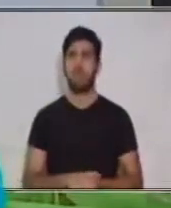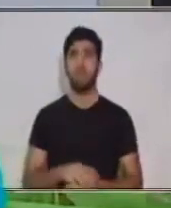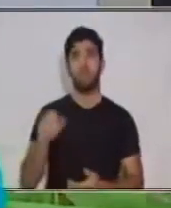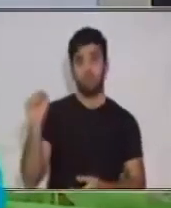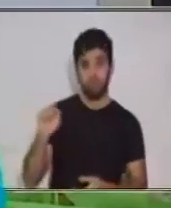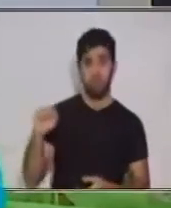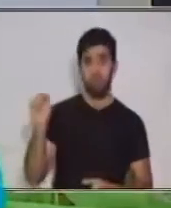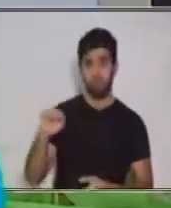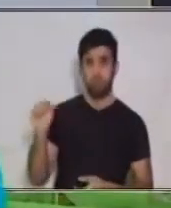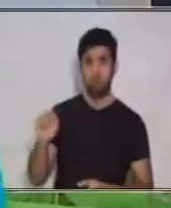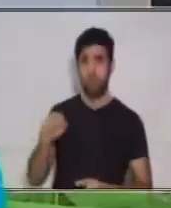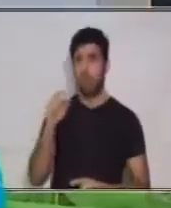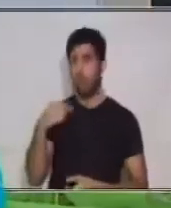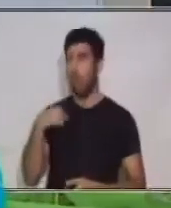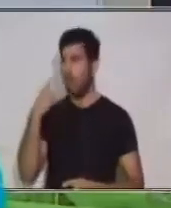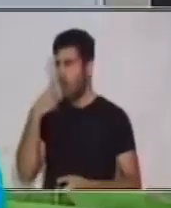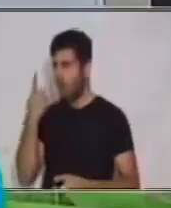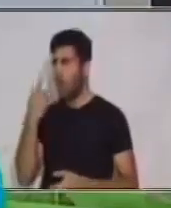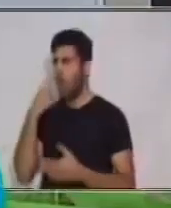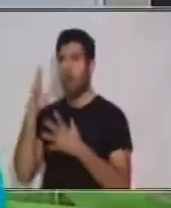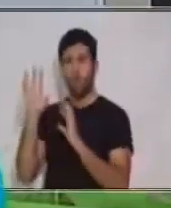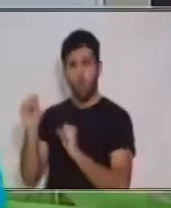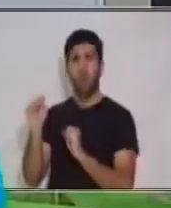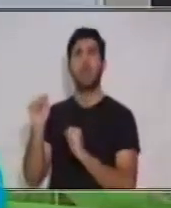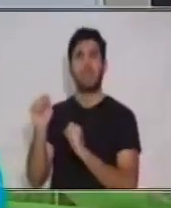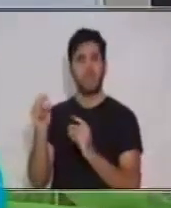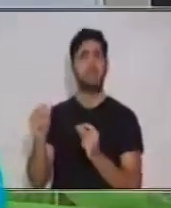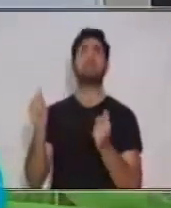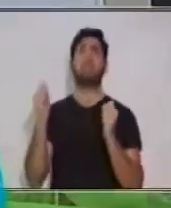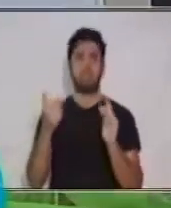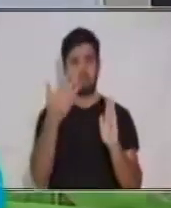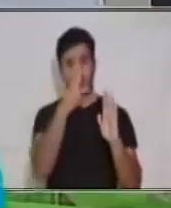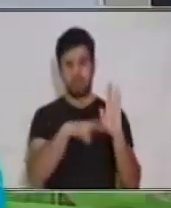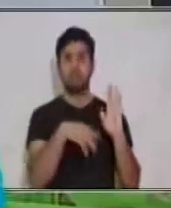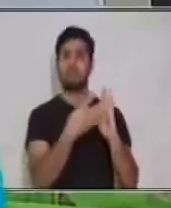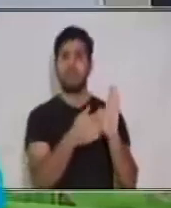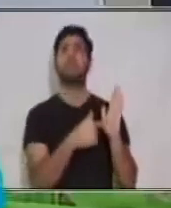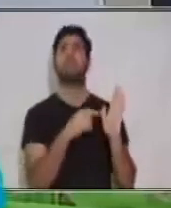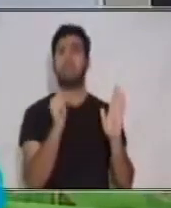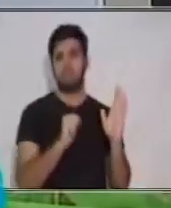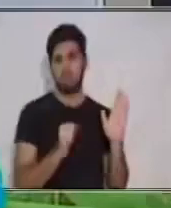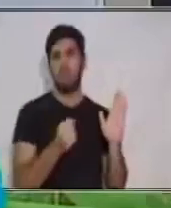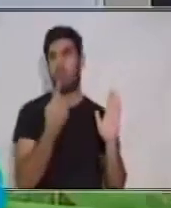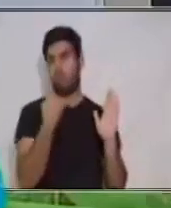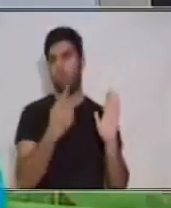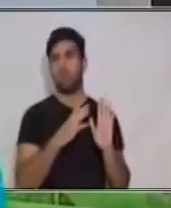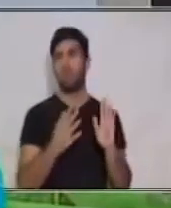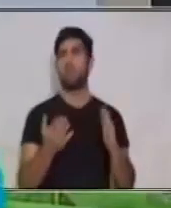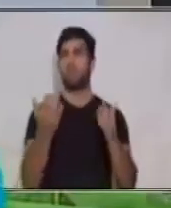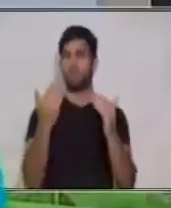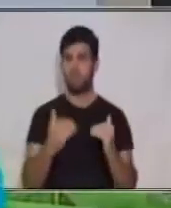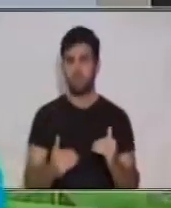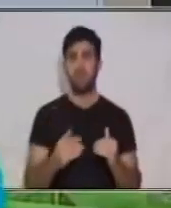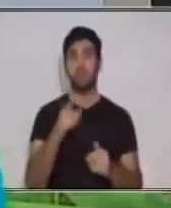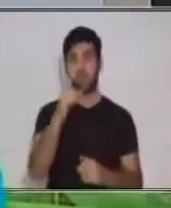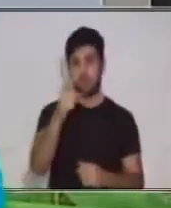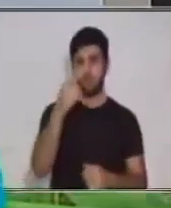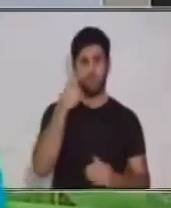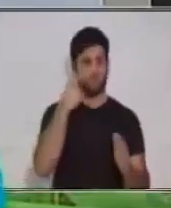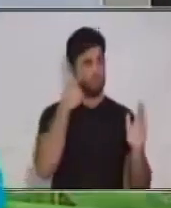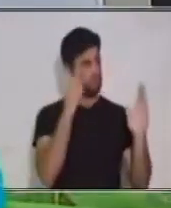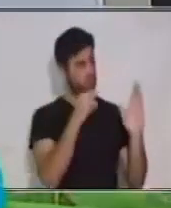Sí, si yo veo la tabla, me doy cuenta rápidamente que sí. Siguiente pregunta, observando la